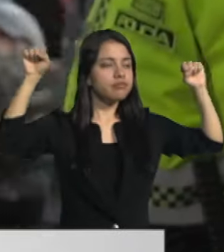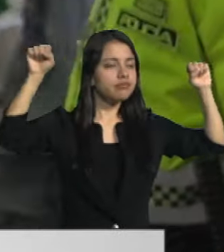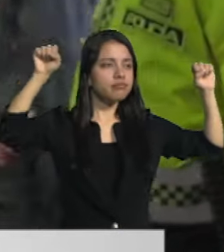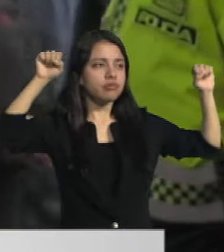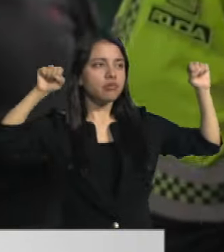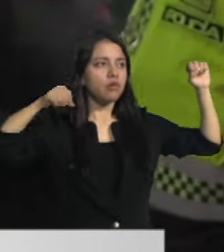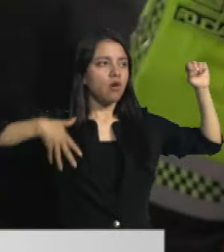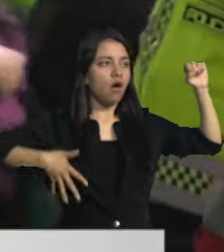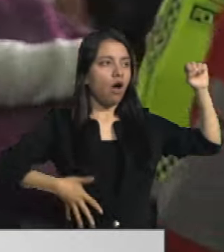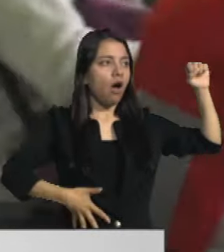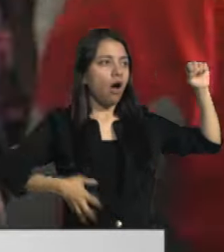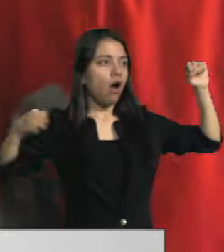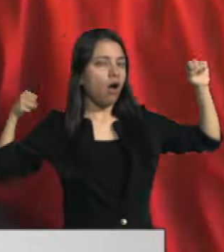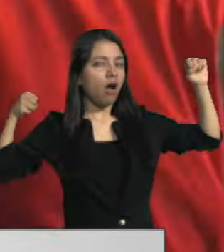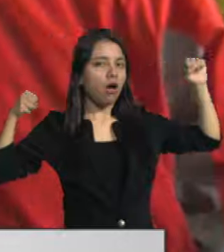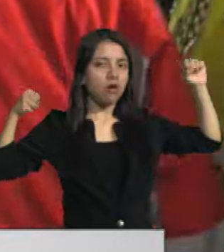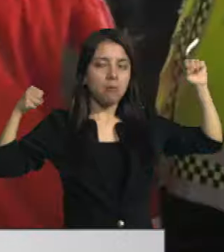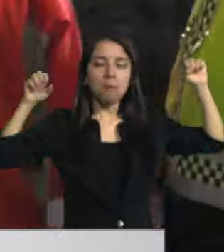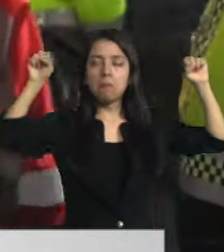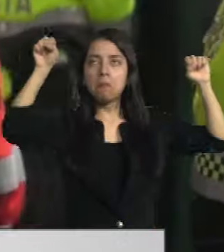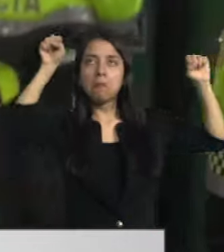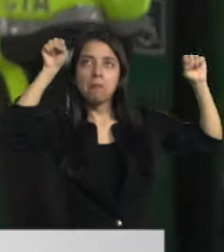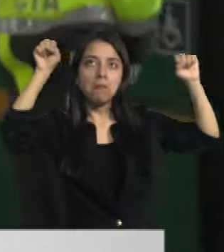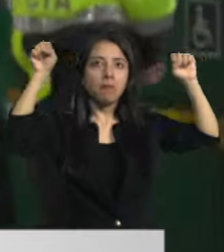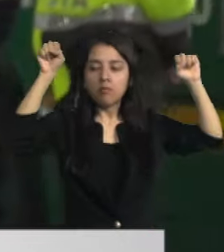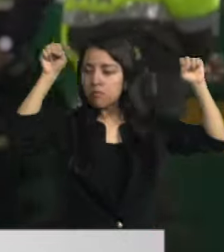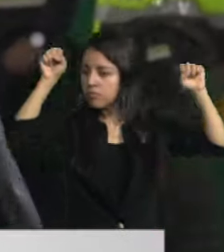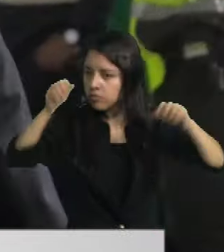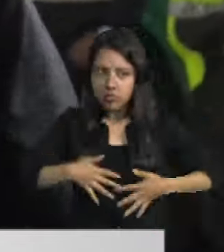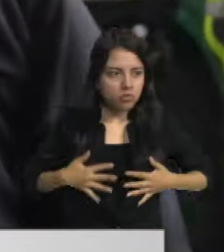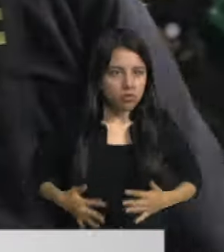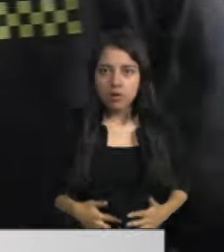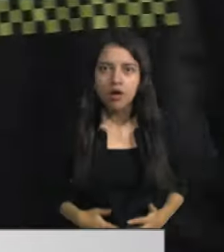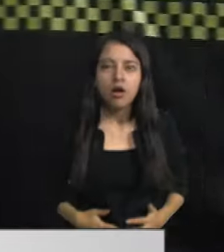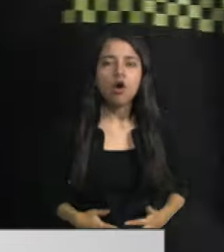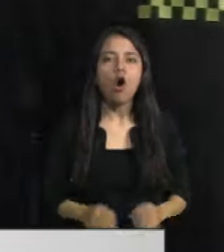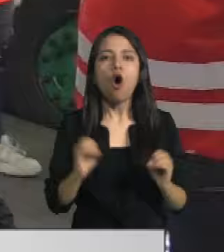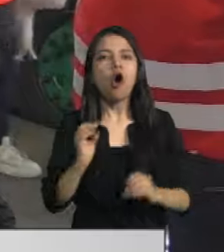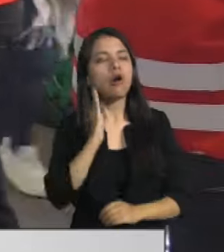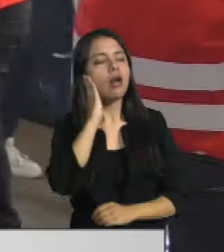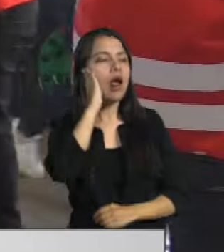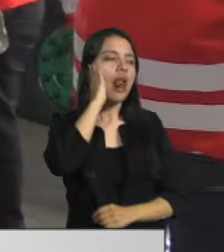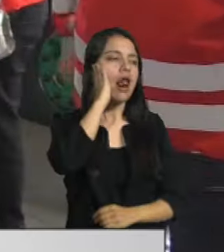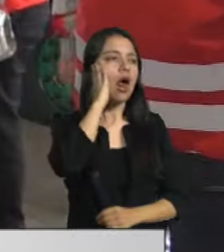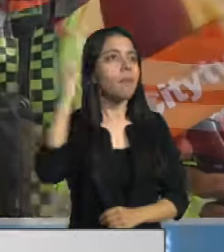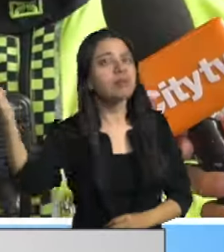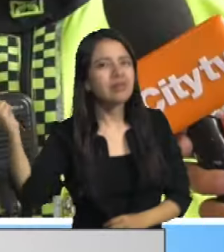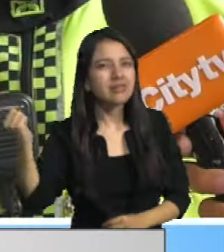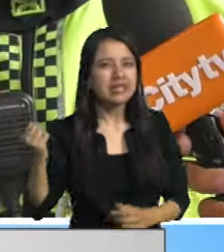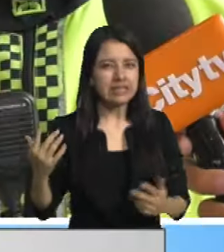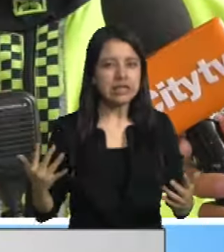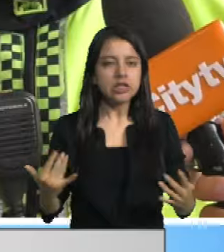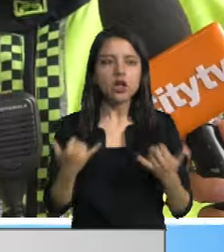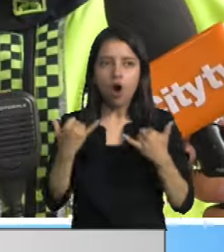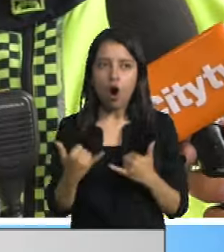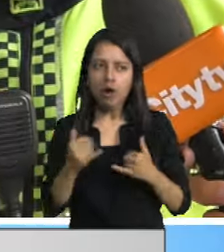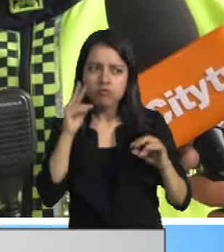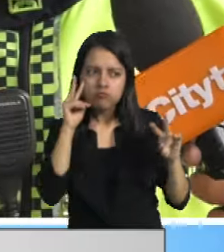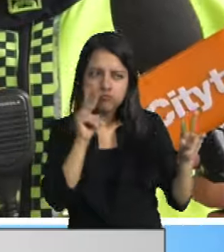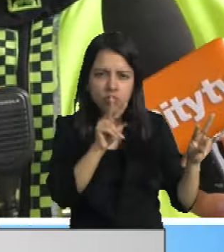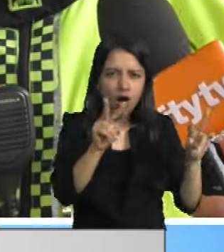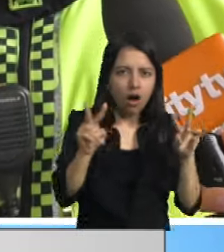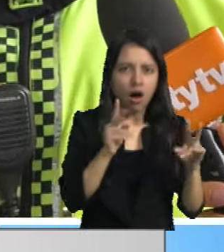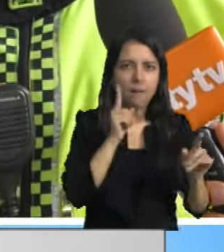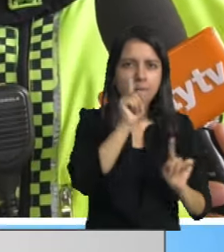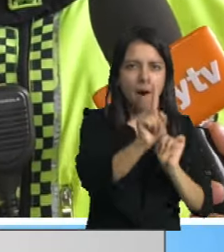articulados de este sistema. Diferentes requisas y capturas se realizaron durante la mañana de hoy. Estamos realizando de manera diaria